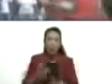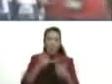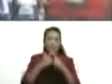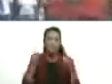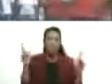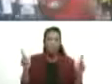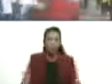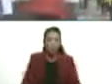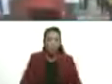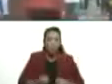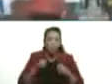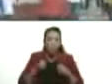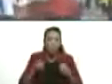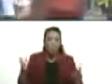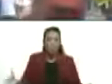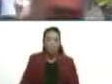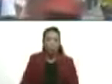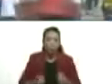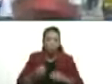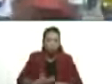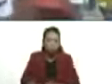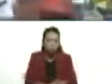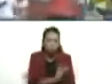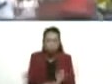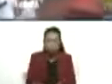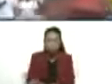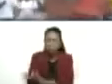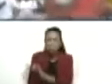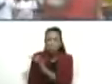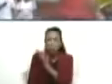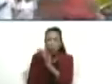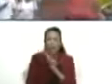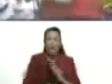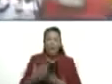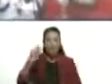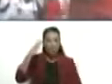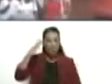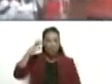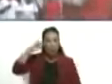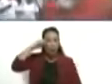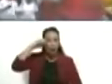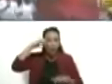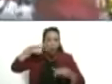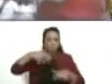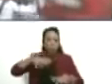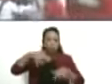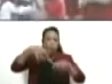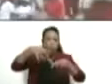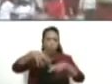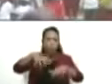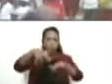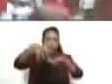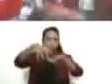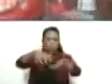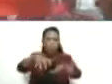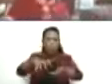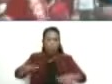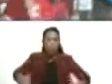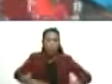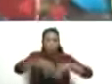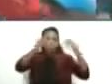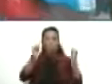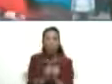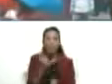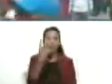Ese himno lo tenemos en la sangre. Y con ese himno marcharon los combatientes